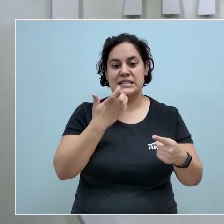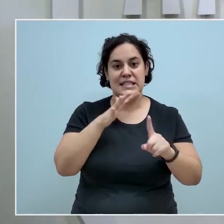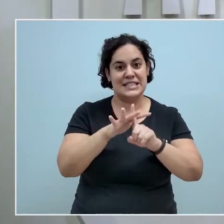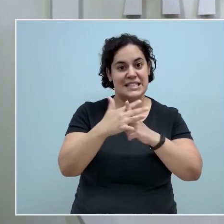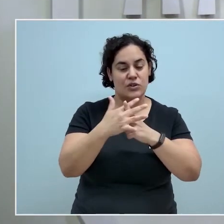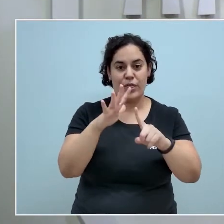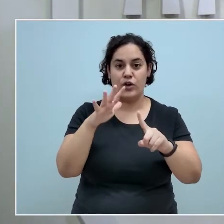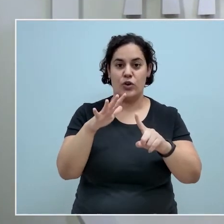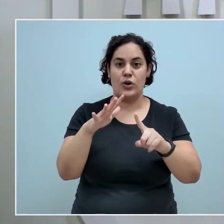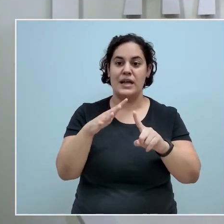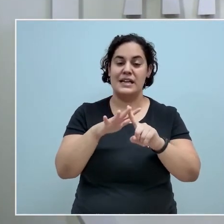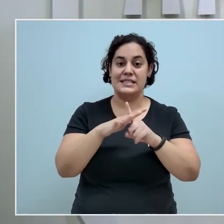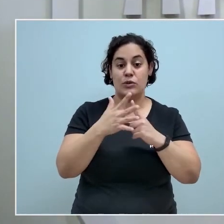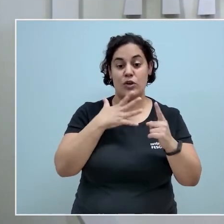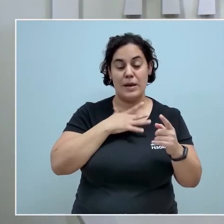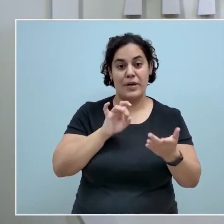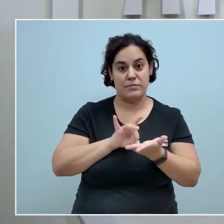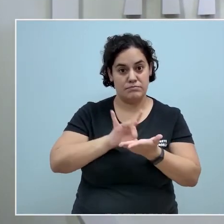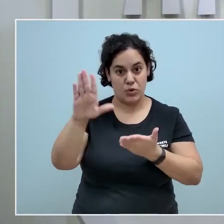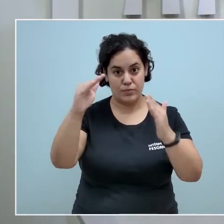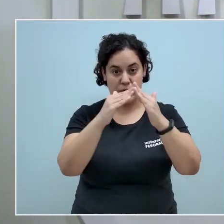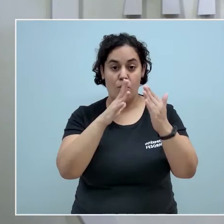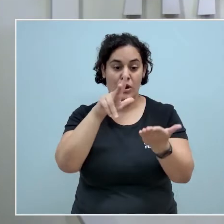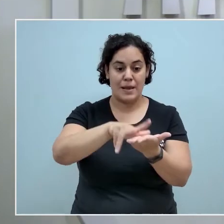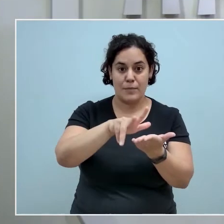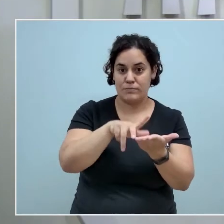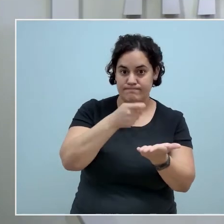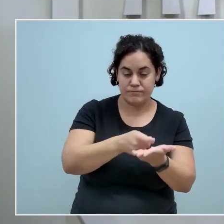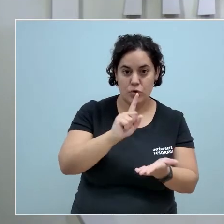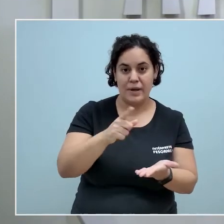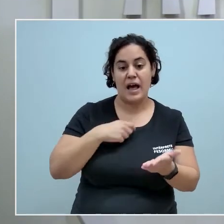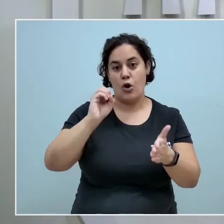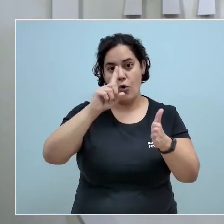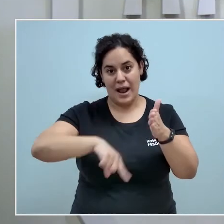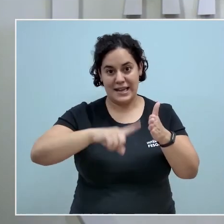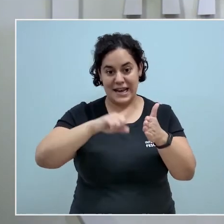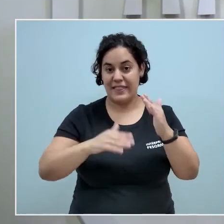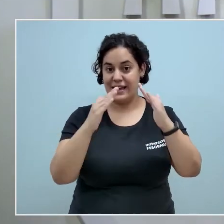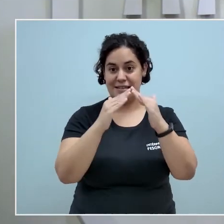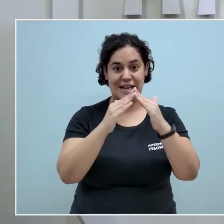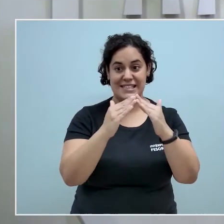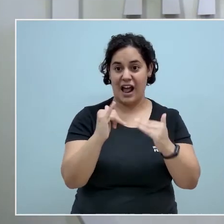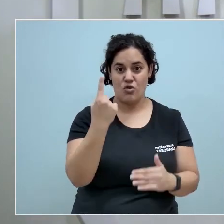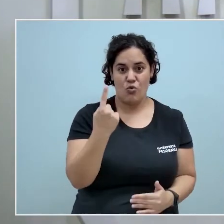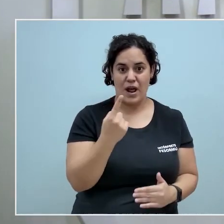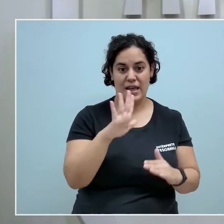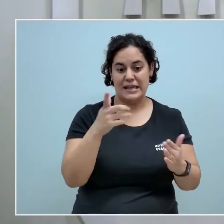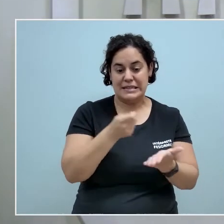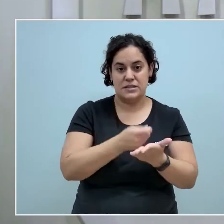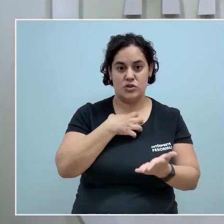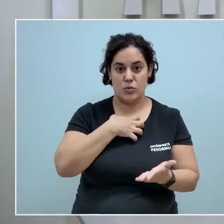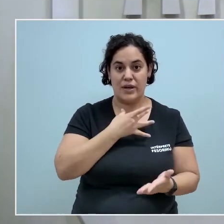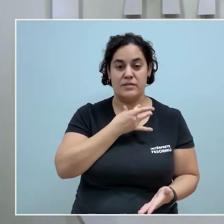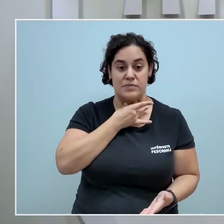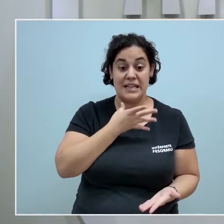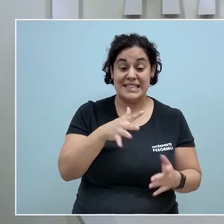situación de desahucio, tanto por impago de la hipoteca como del alquiler de su única vivienda. Las personas que se encuentran en esta